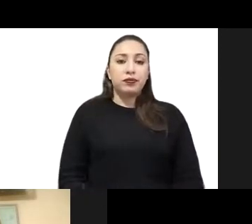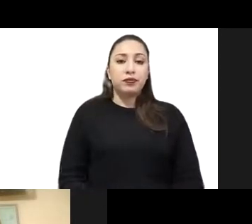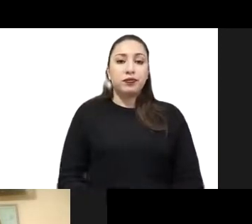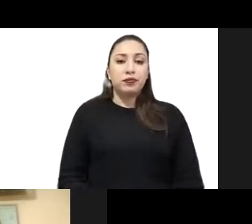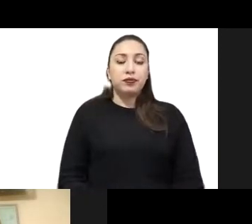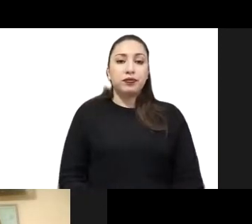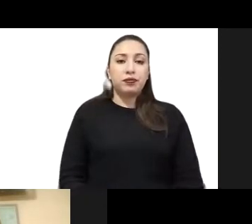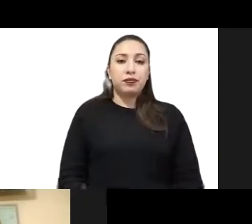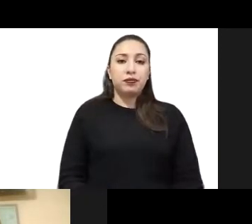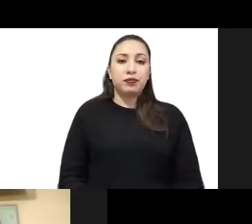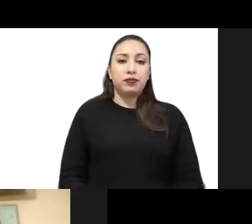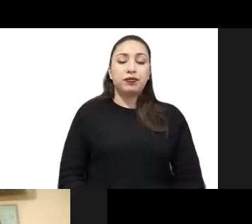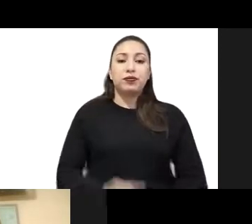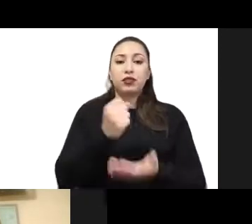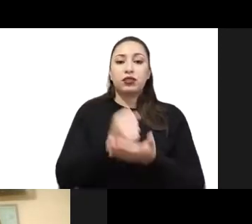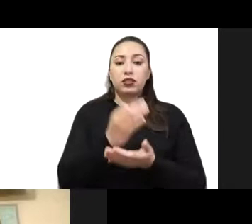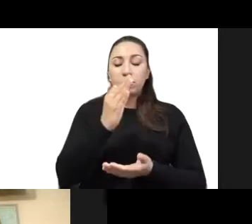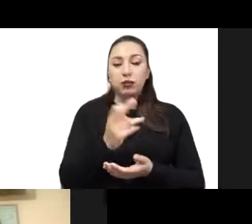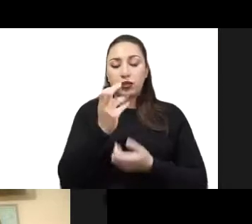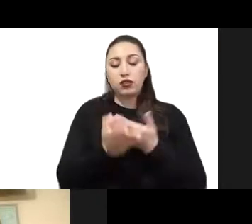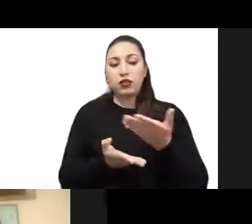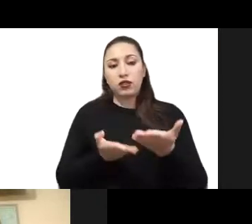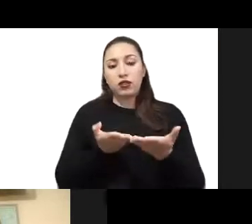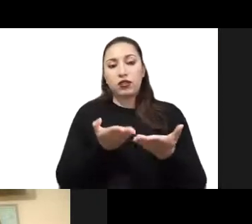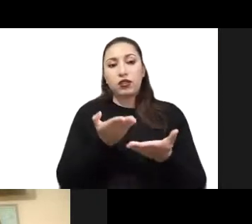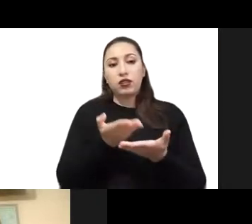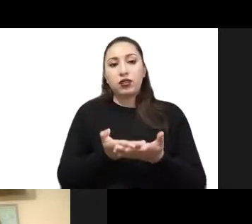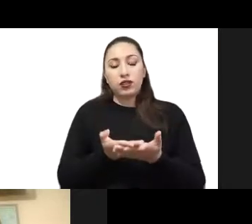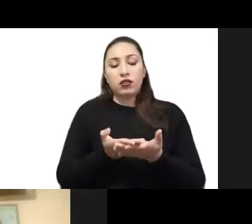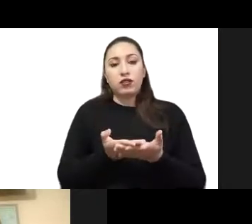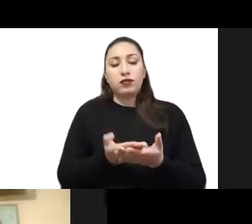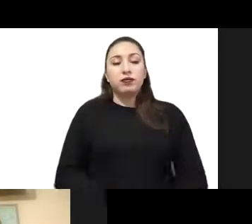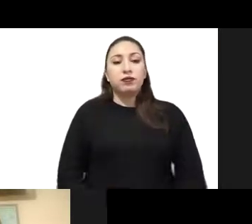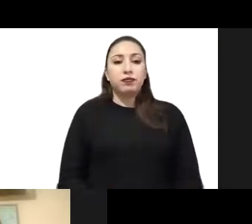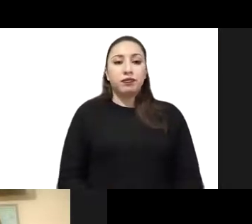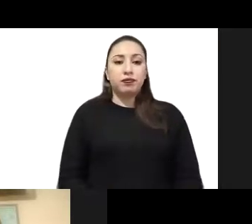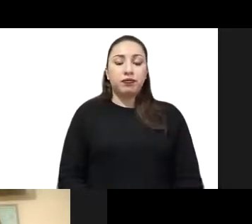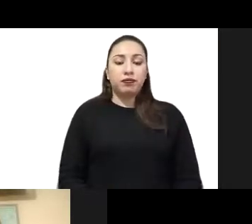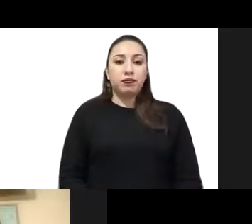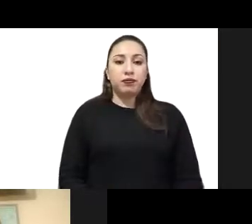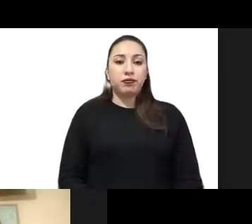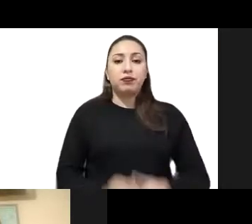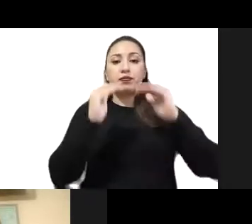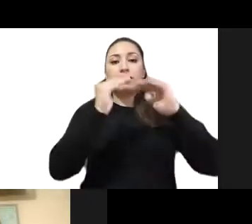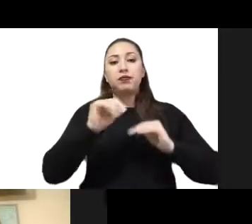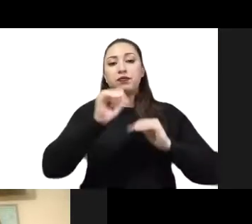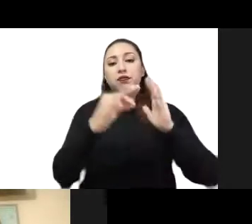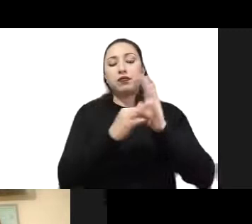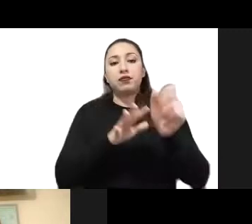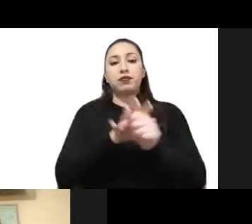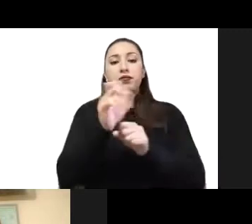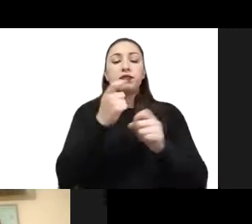consecuencia, queda aprobado el presente dictamen por lo antes mencionado. El siguiente punto del orden del día es